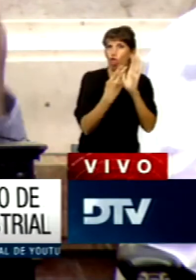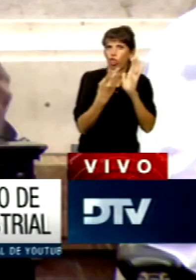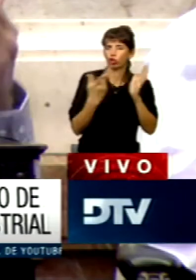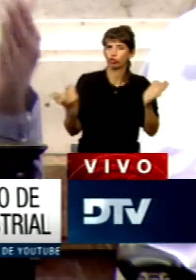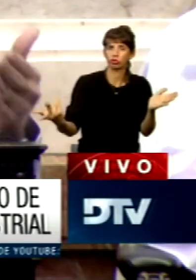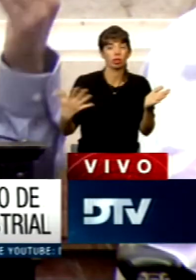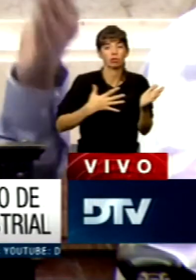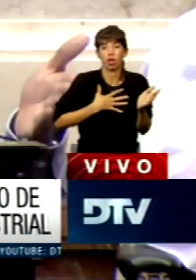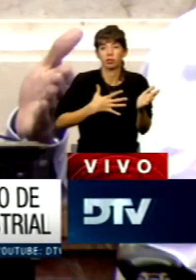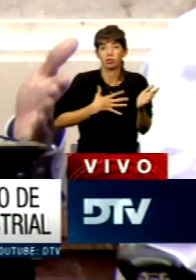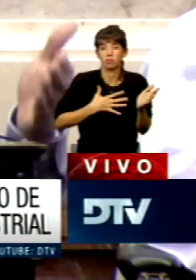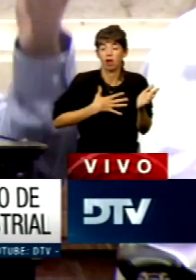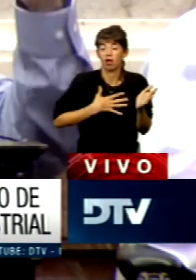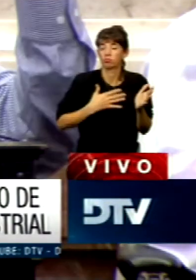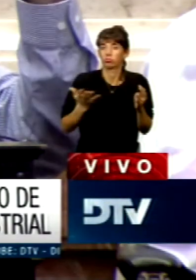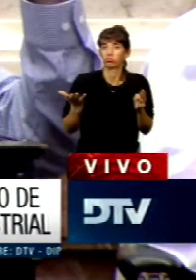haber podido expresar